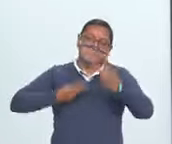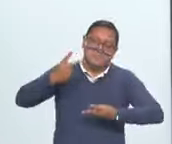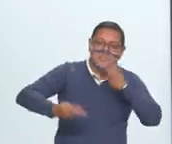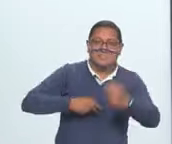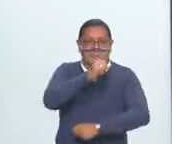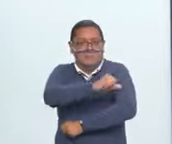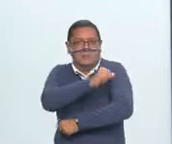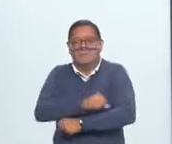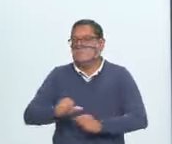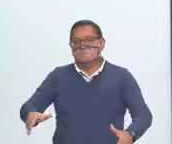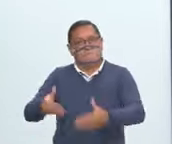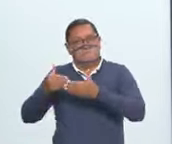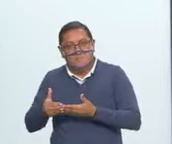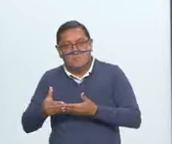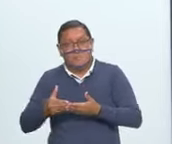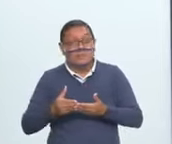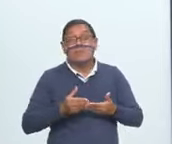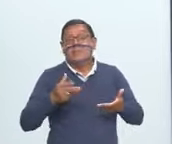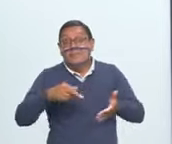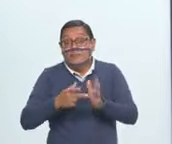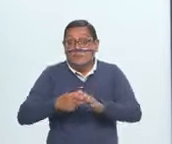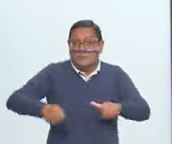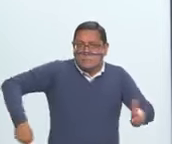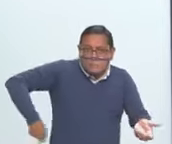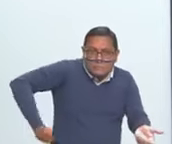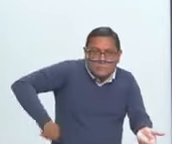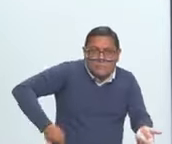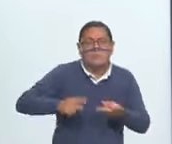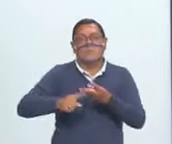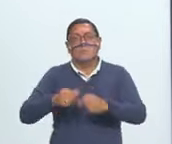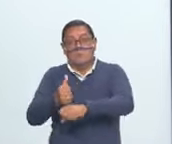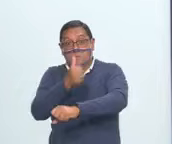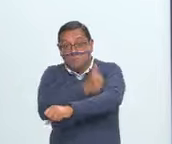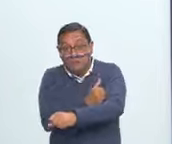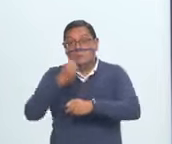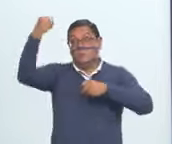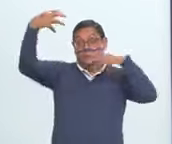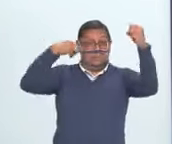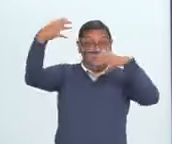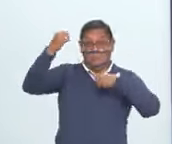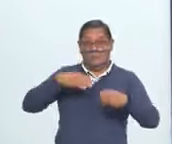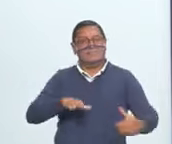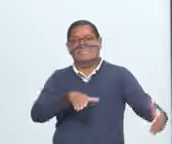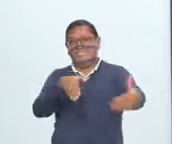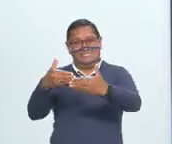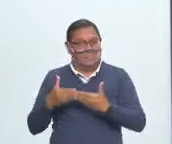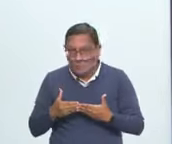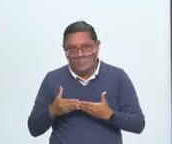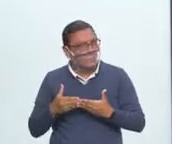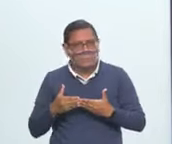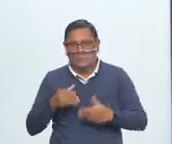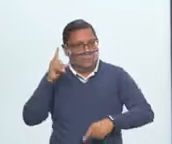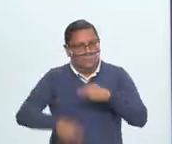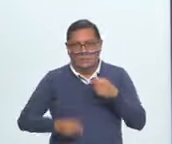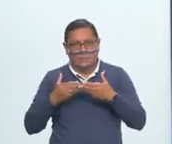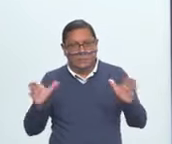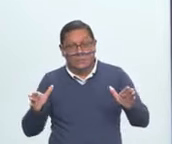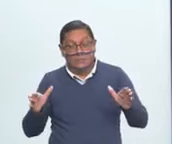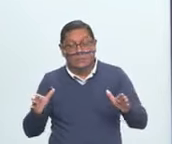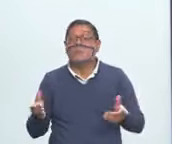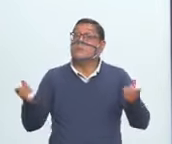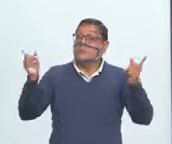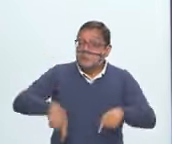se cierran los negocios de billares, de bares y discotecas. Se promueve, por supuesto, lo